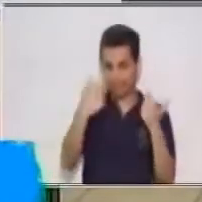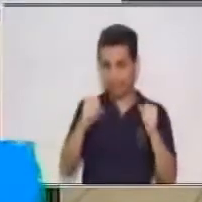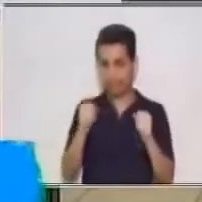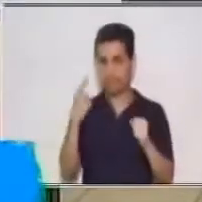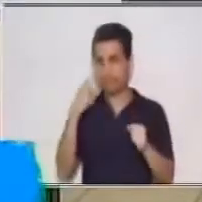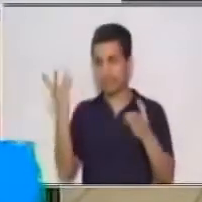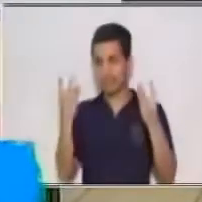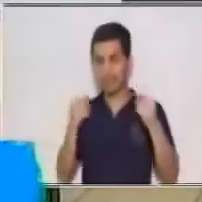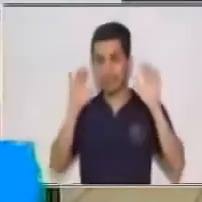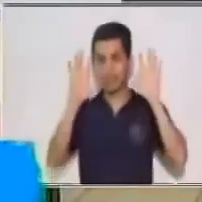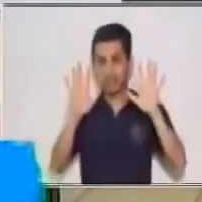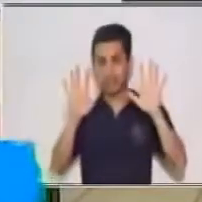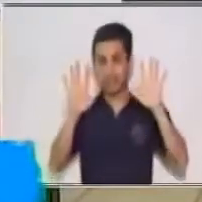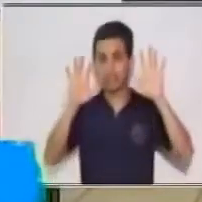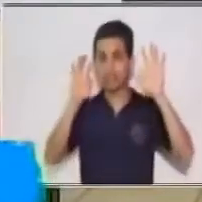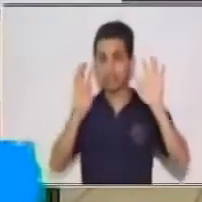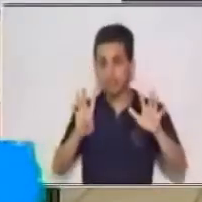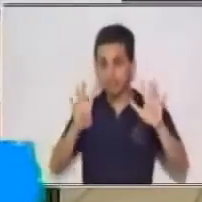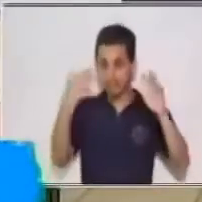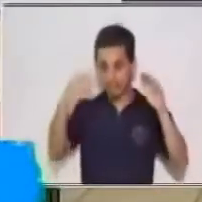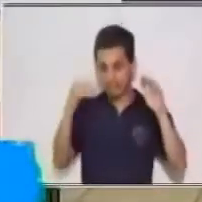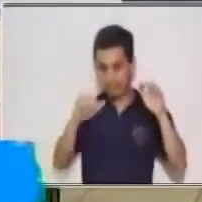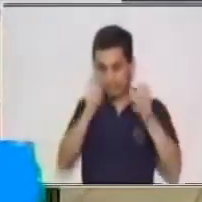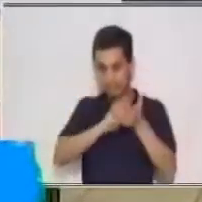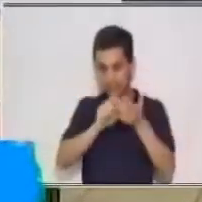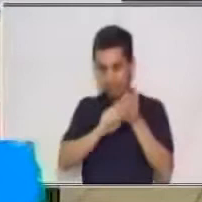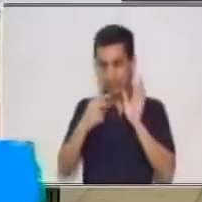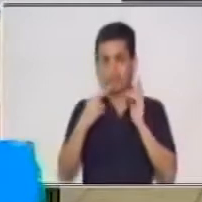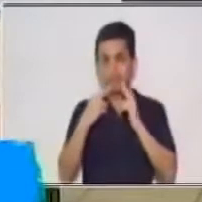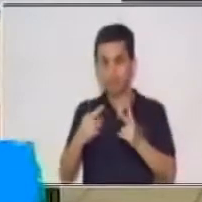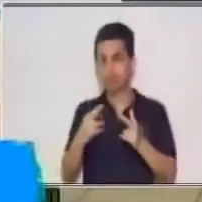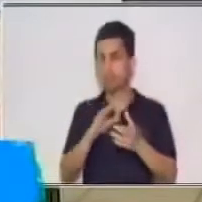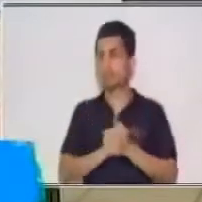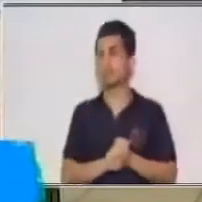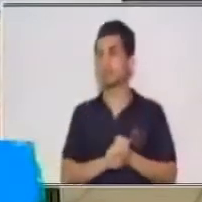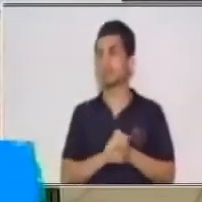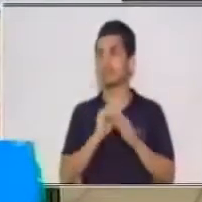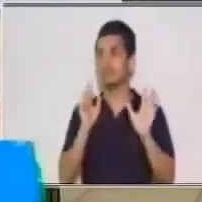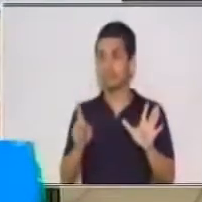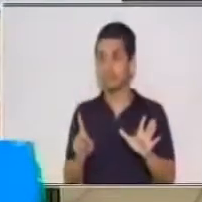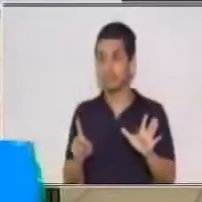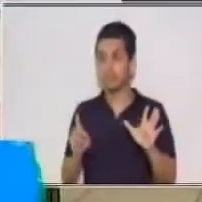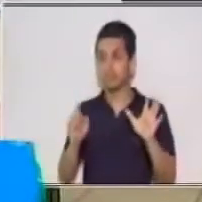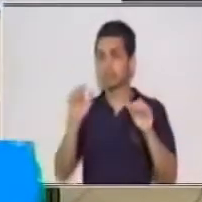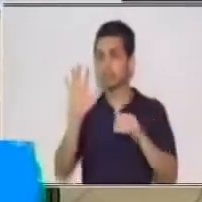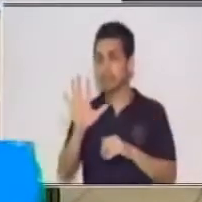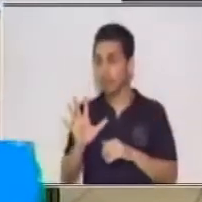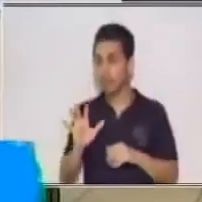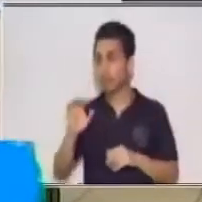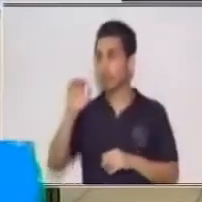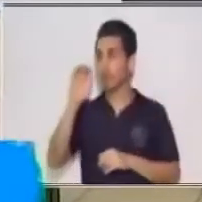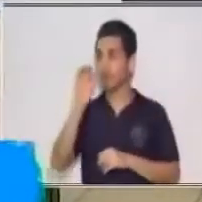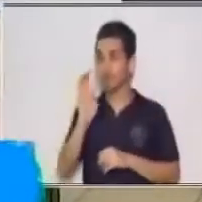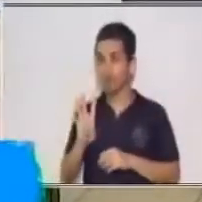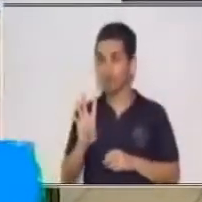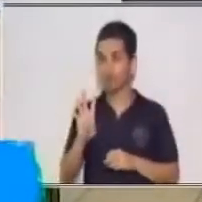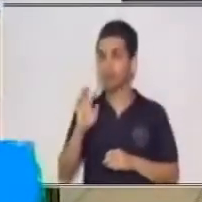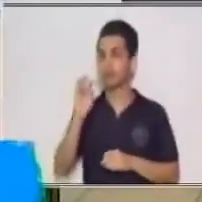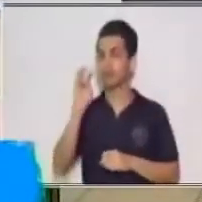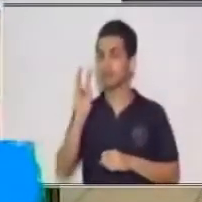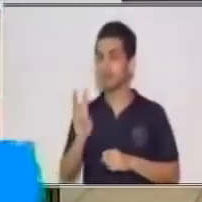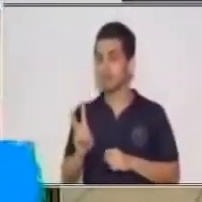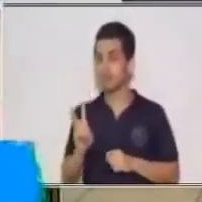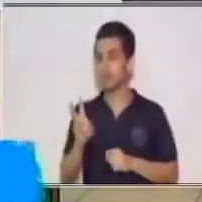9, 8, 7, 6, 5,